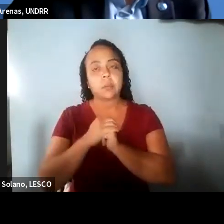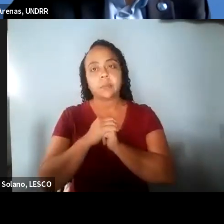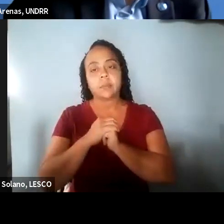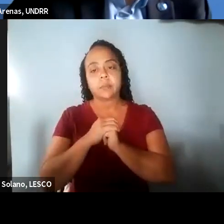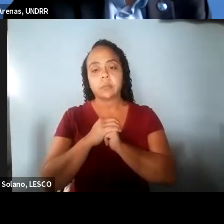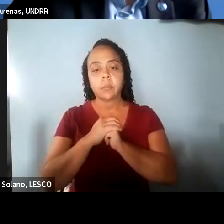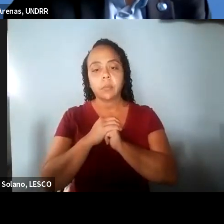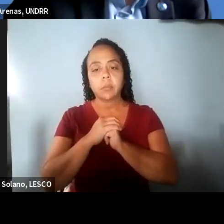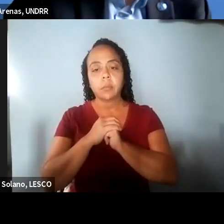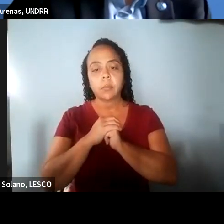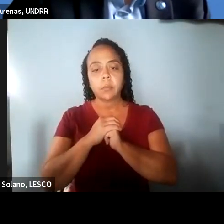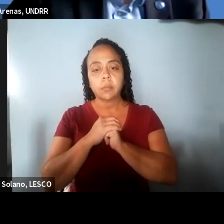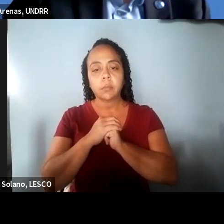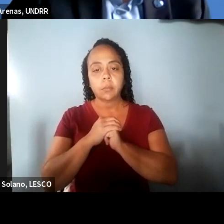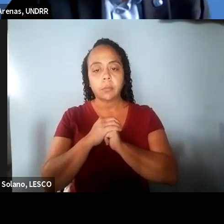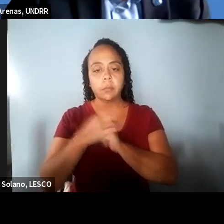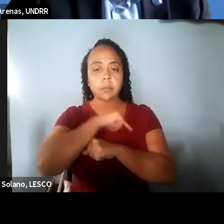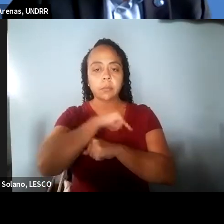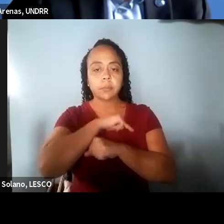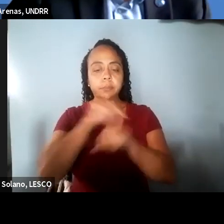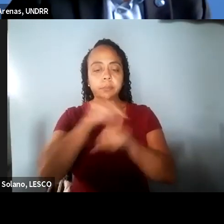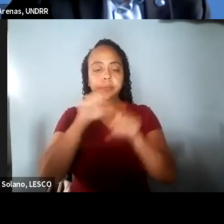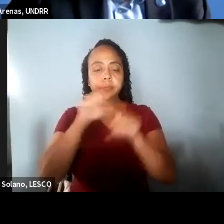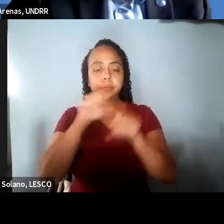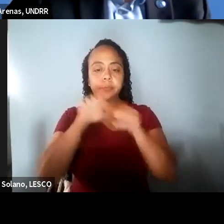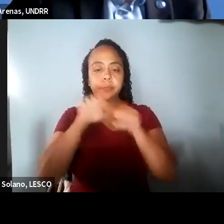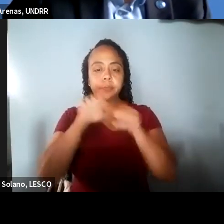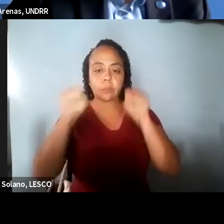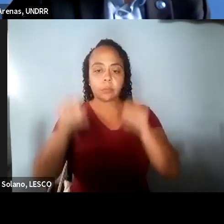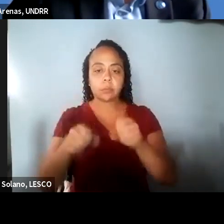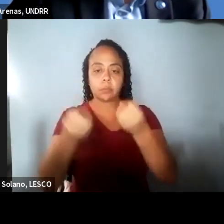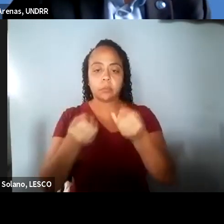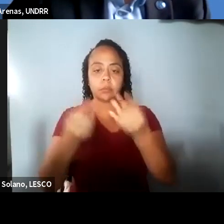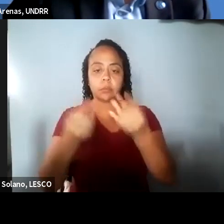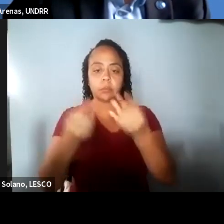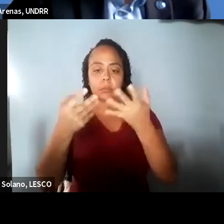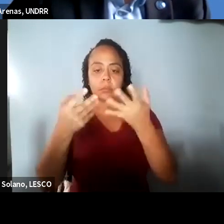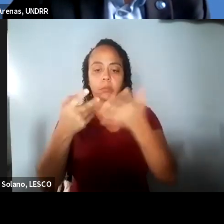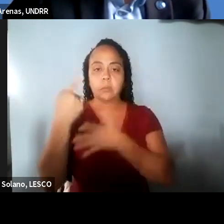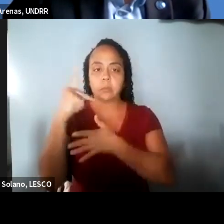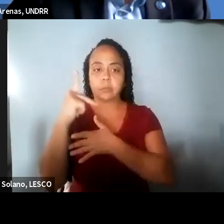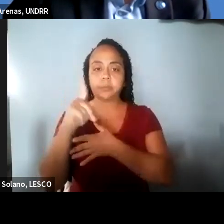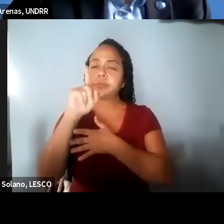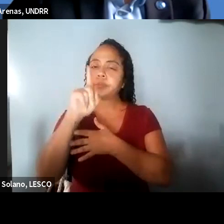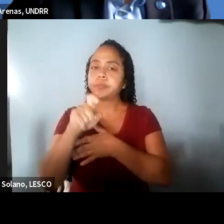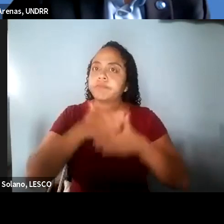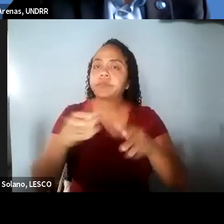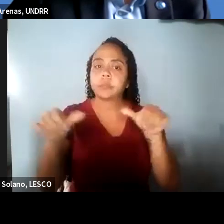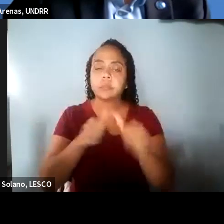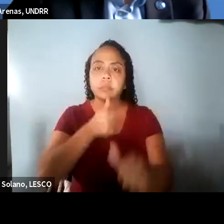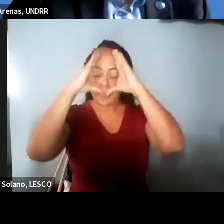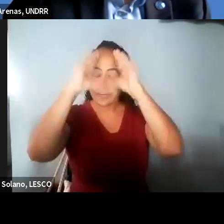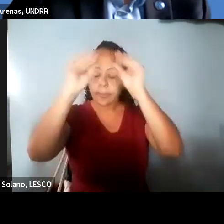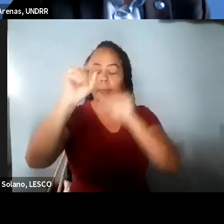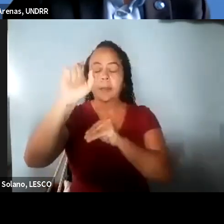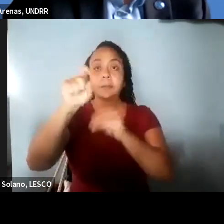nuestro para nuestro sistema público de gestión de riesgo decir tenemos que poner a disposición del sector privado la información necesaria